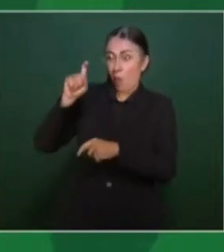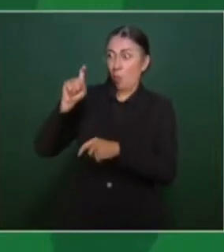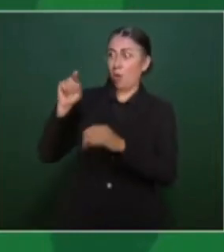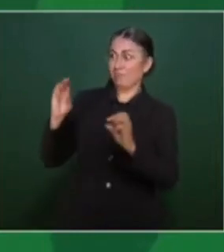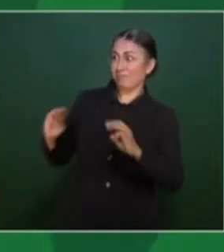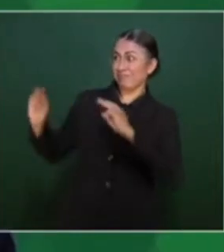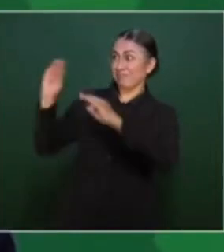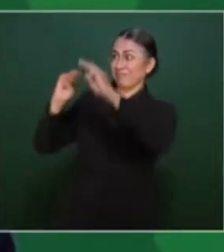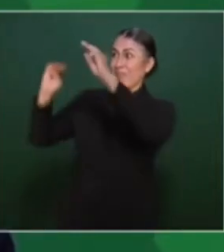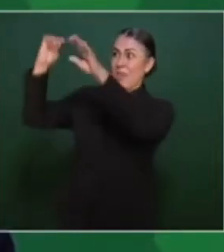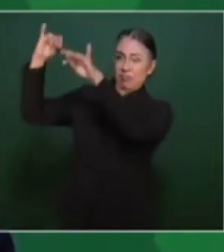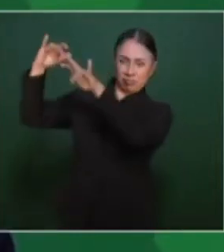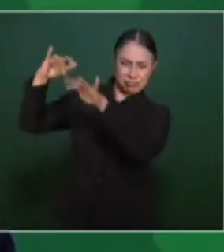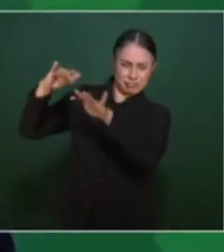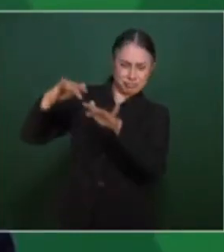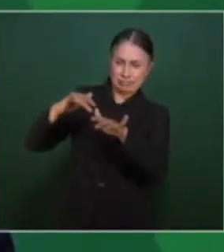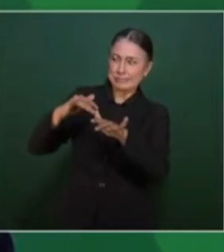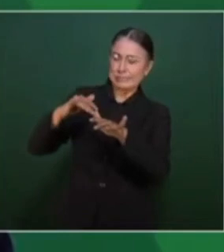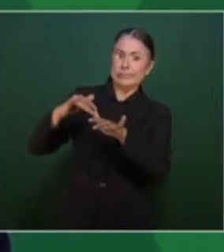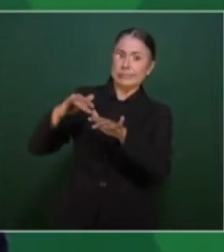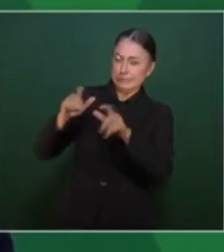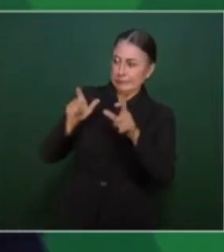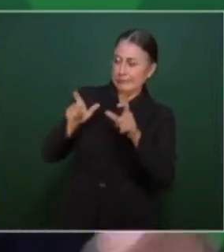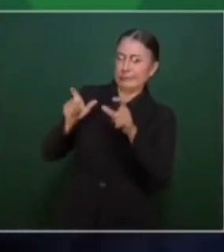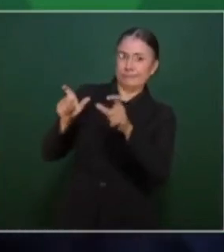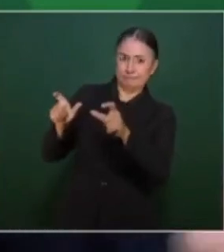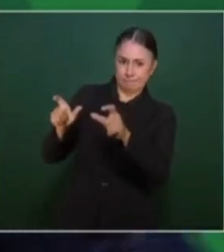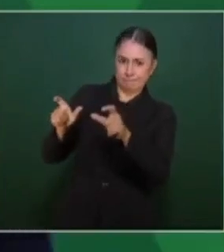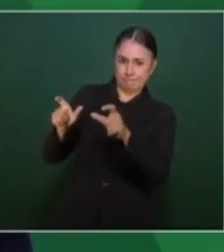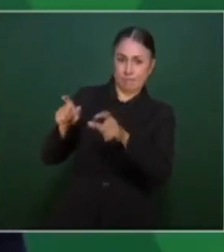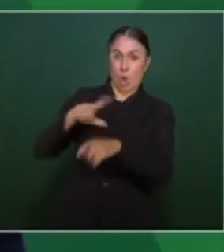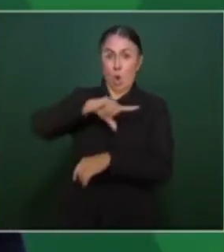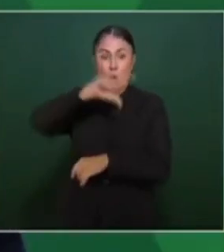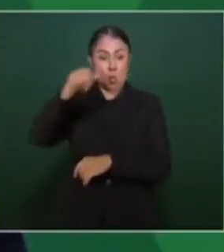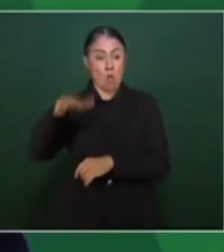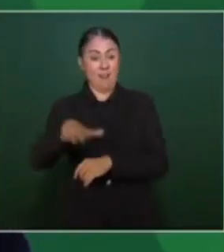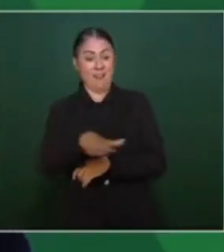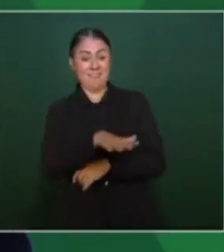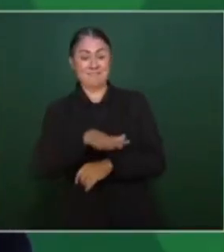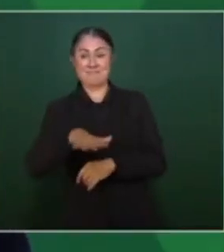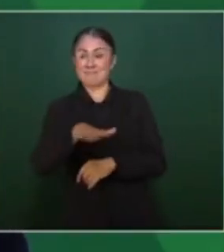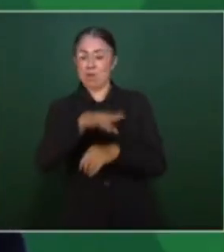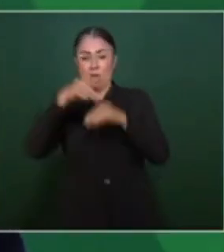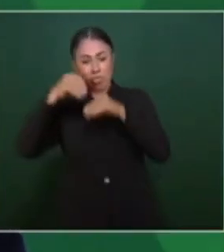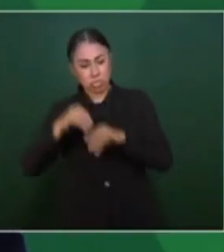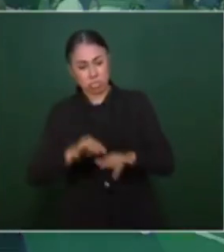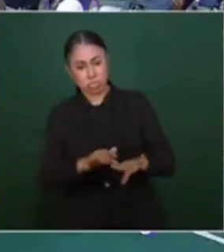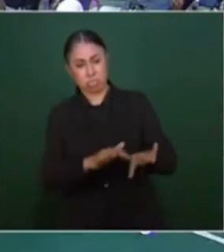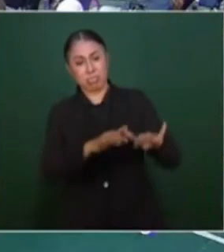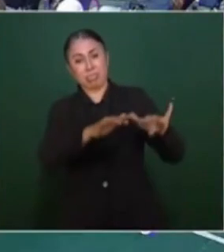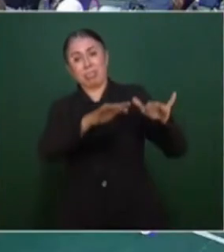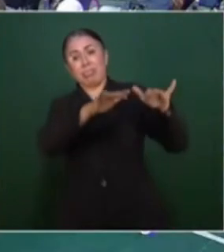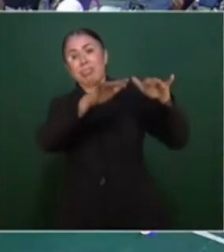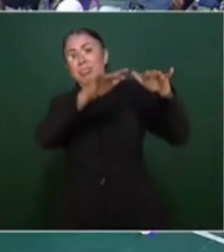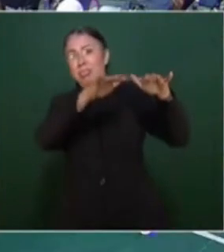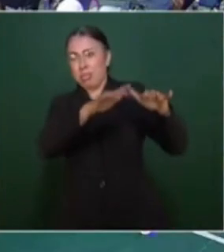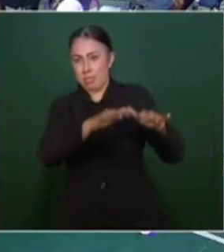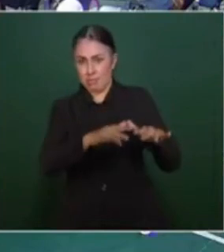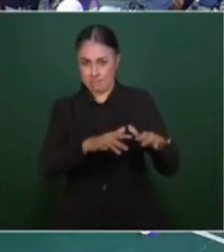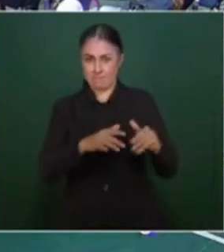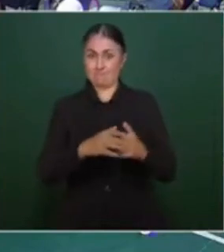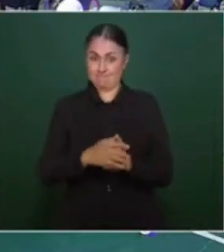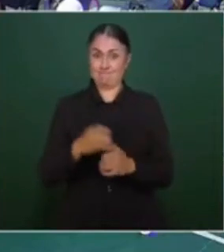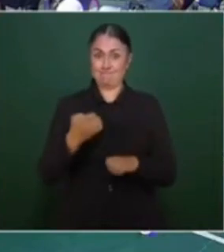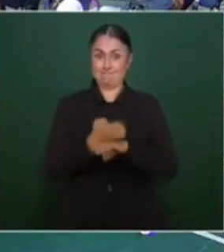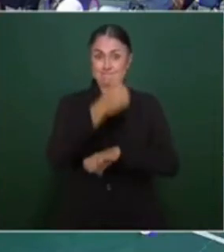y evitar las inundaciones en la parte de la planicie del estado.